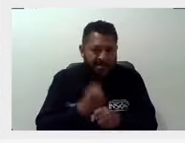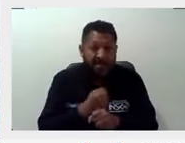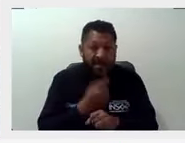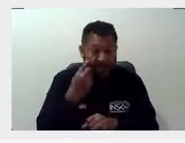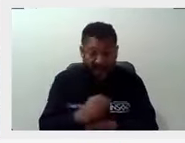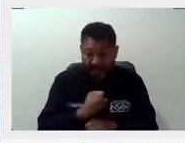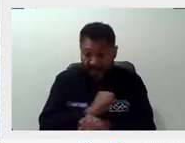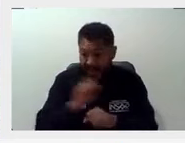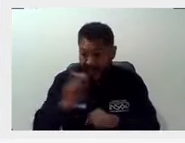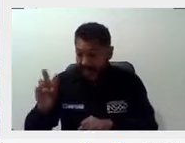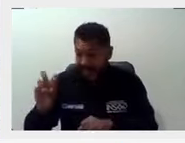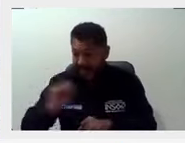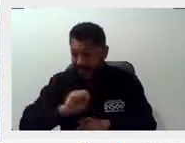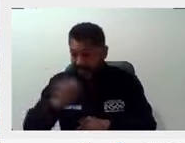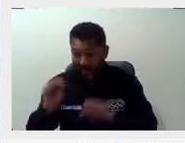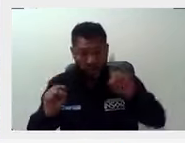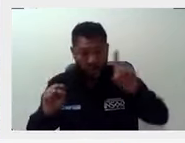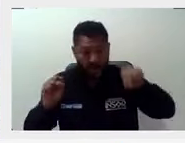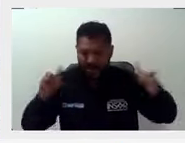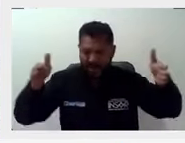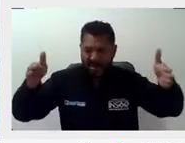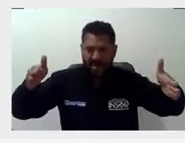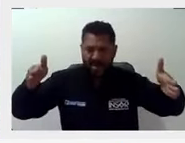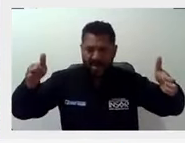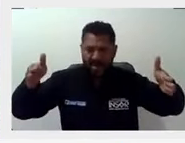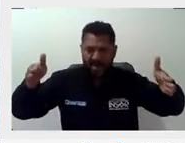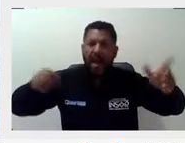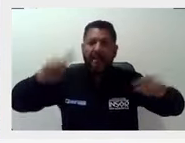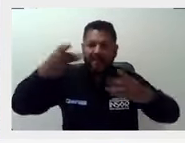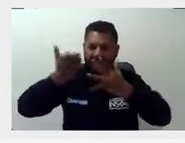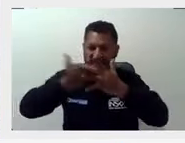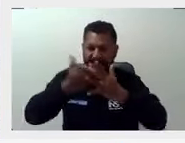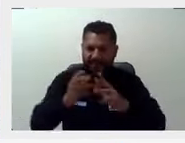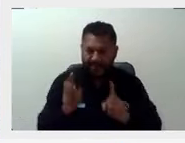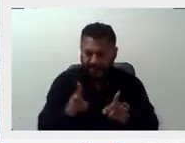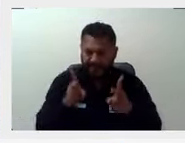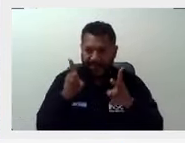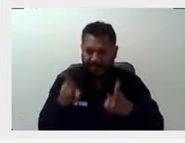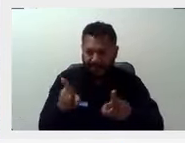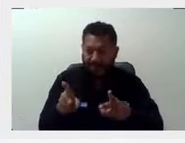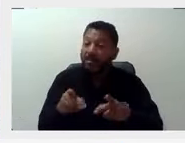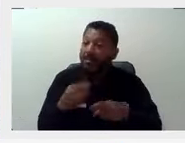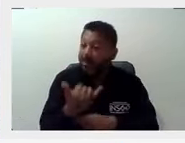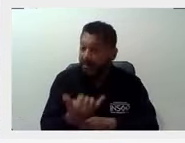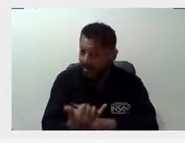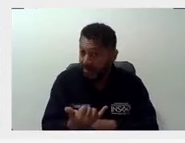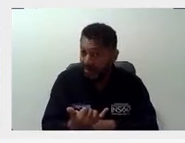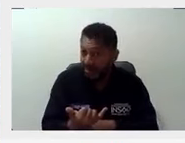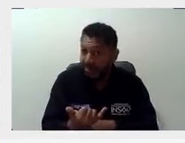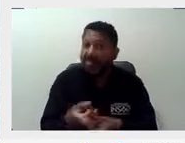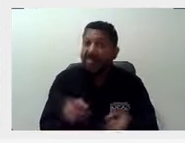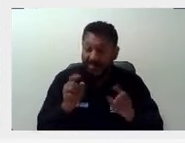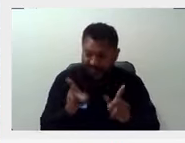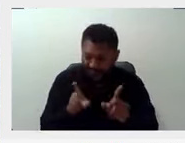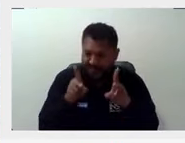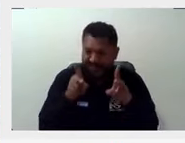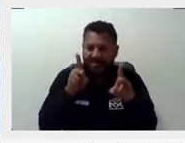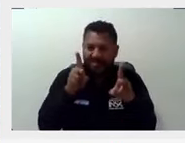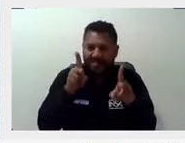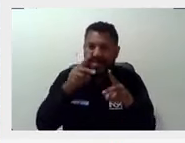mañana hasta la 1 de la tarde, con algunos descansos. También podemos aprovechar para que descansen un poco de todas